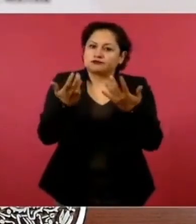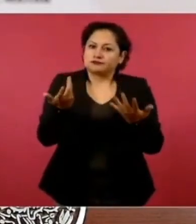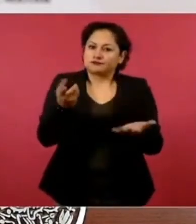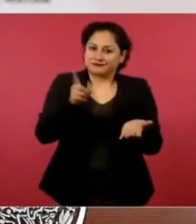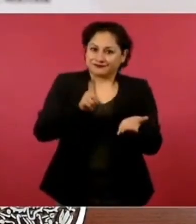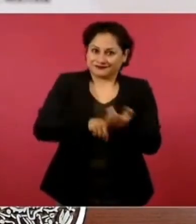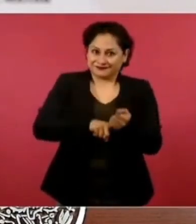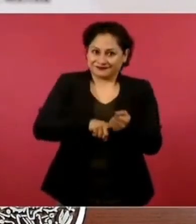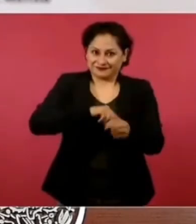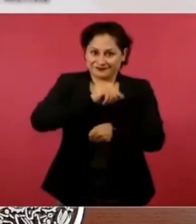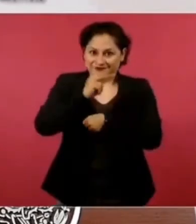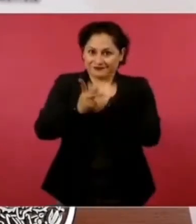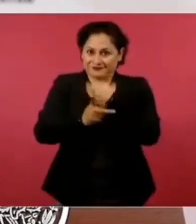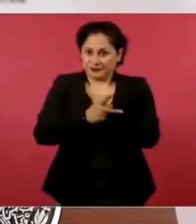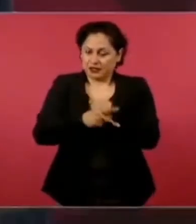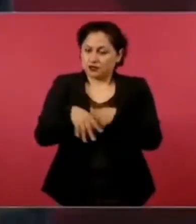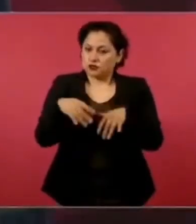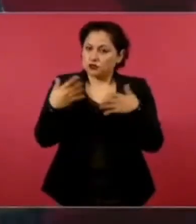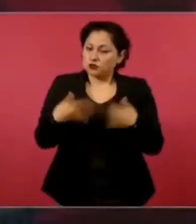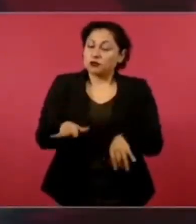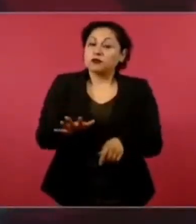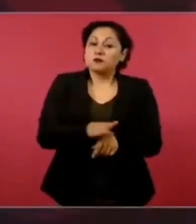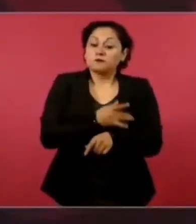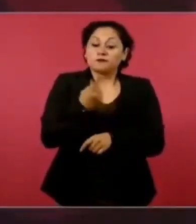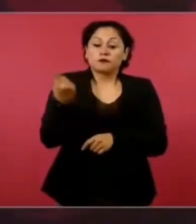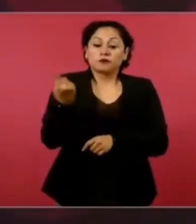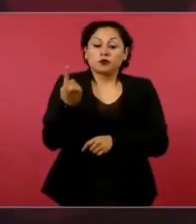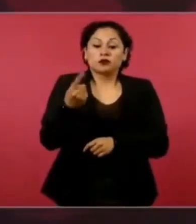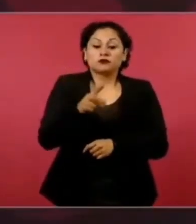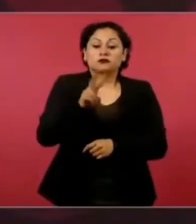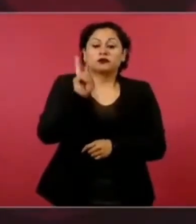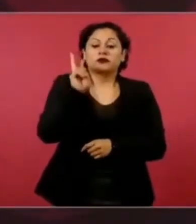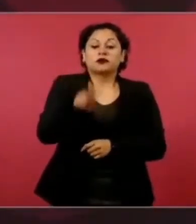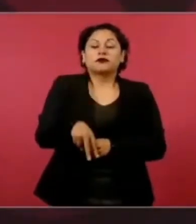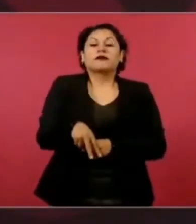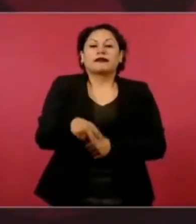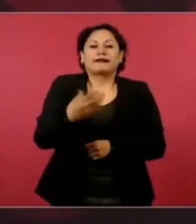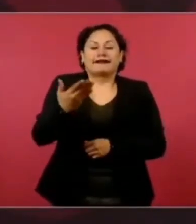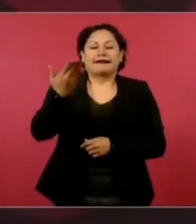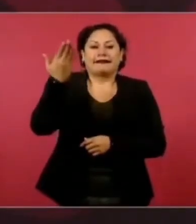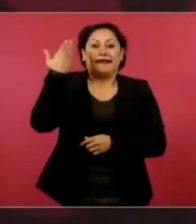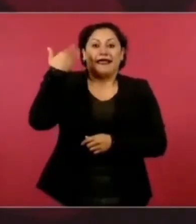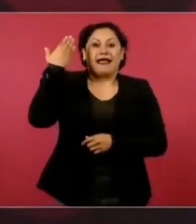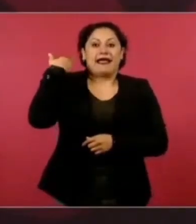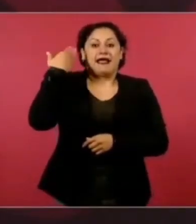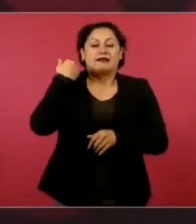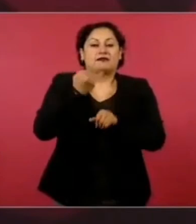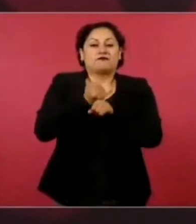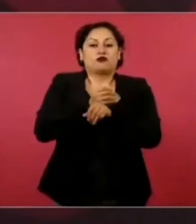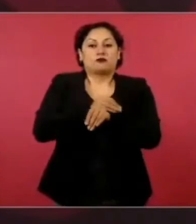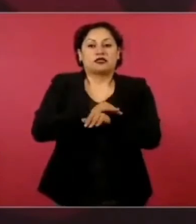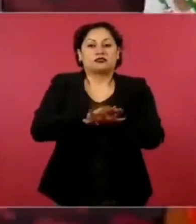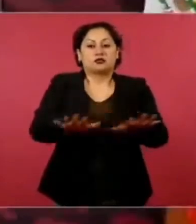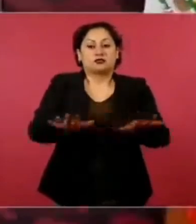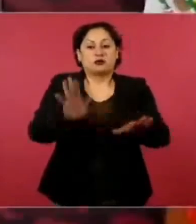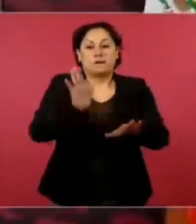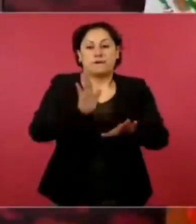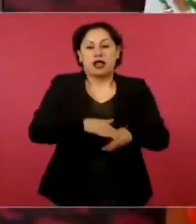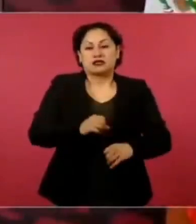porque los medios llegaron a tener más fuerza que el poder legislativo